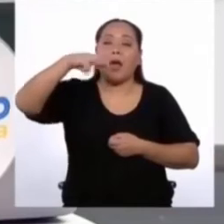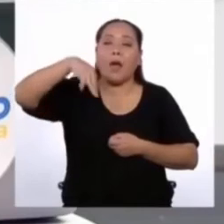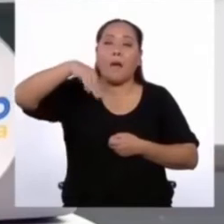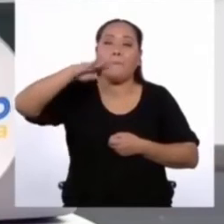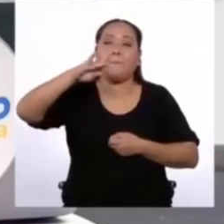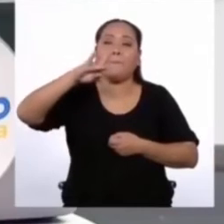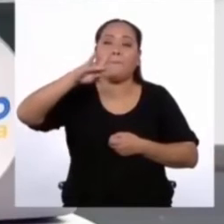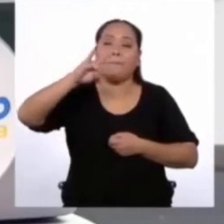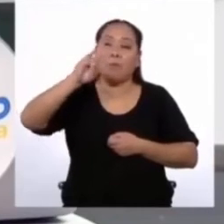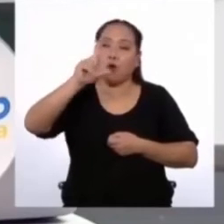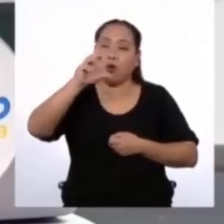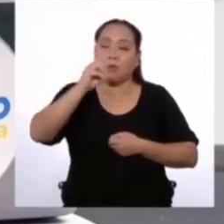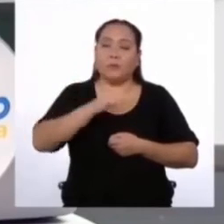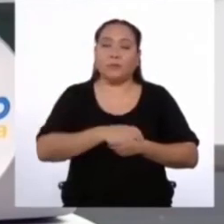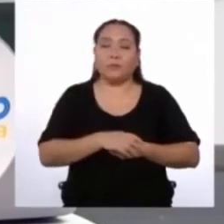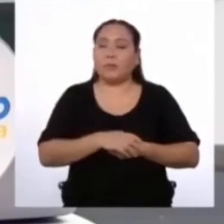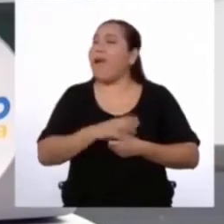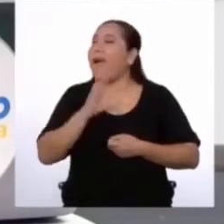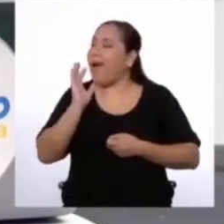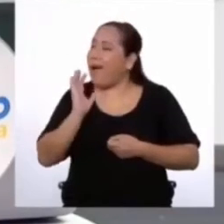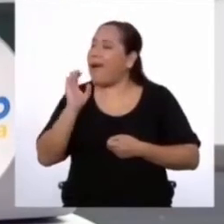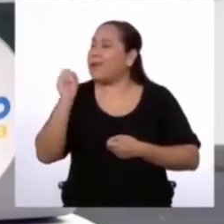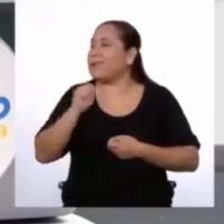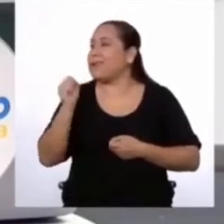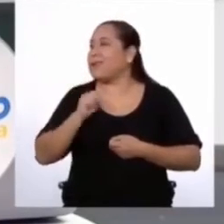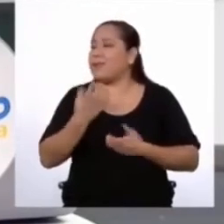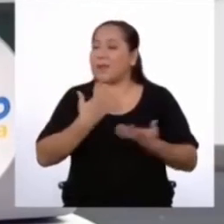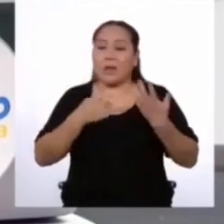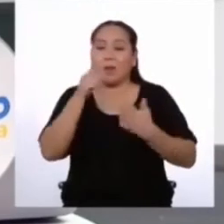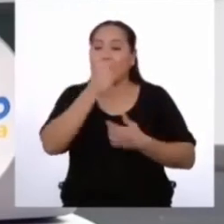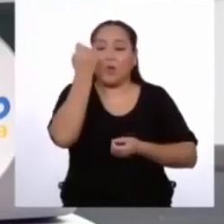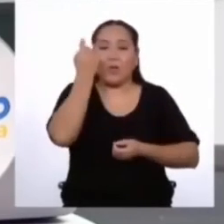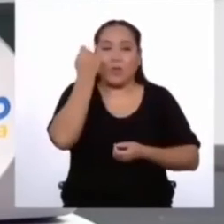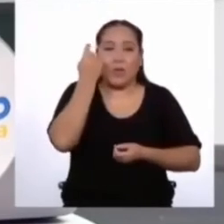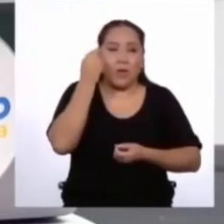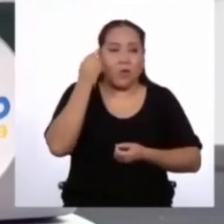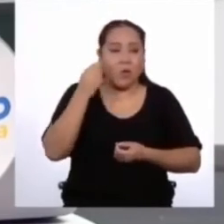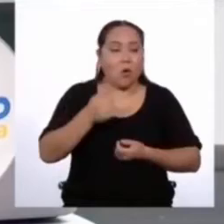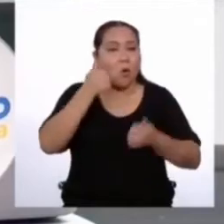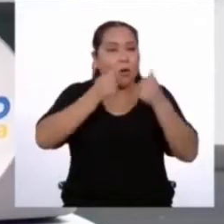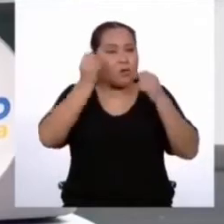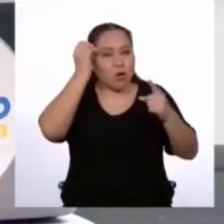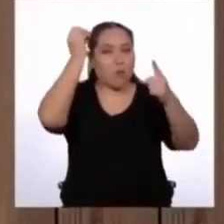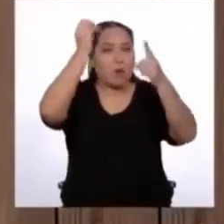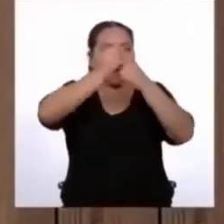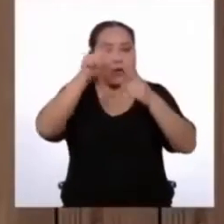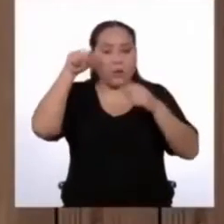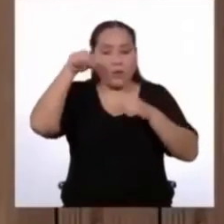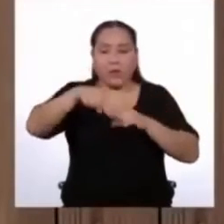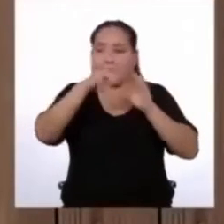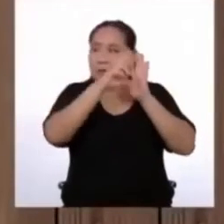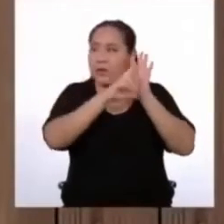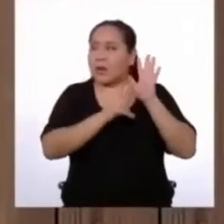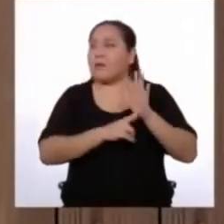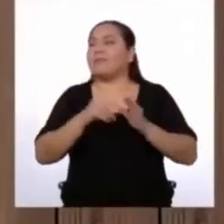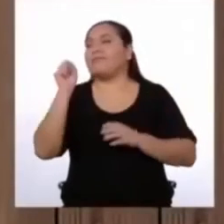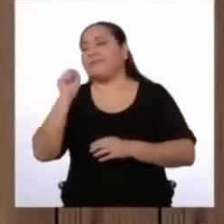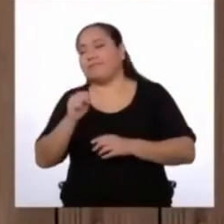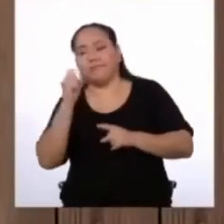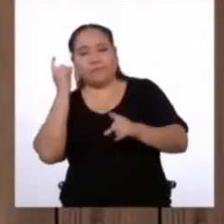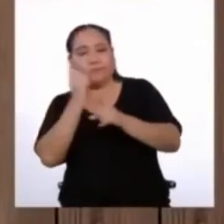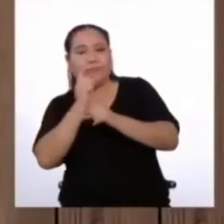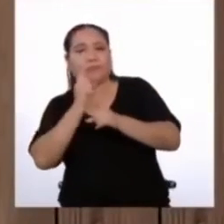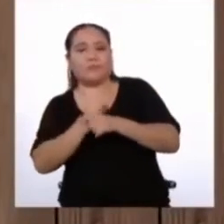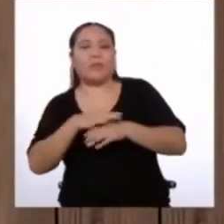Ah, claro. Porque si no, de repente no entienden la razón principal por la que hicimos el reglamento. Exactamente.